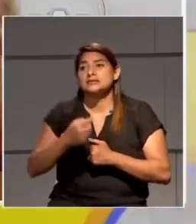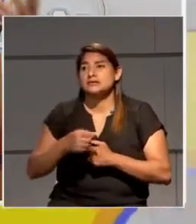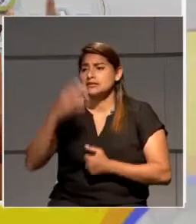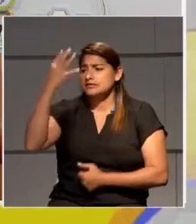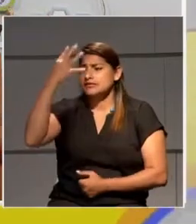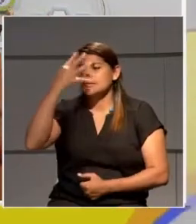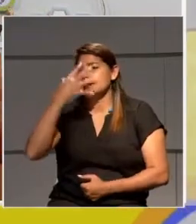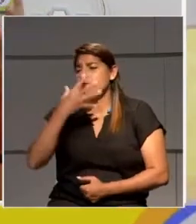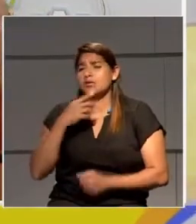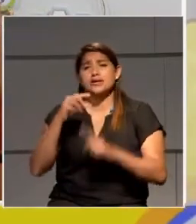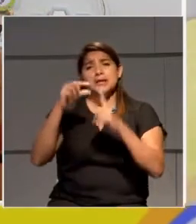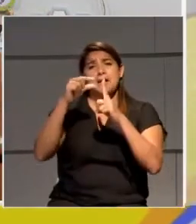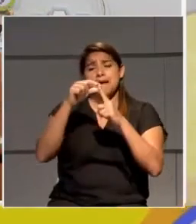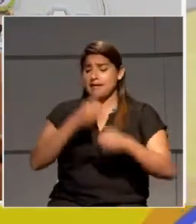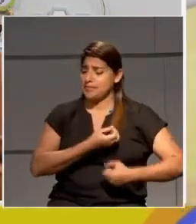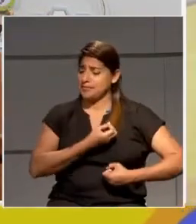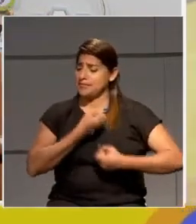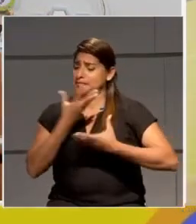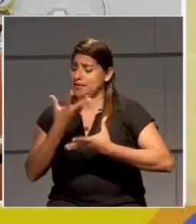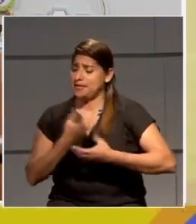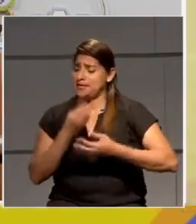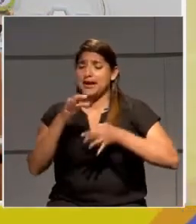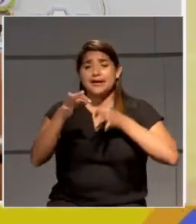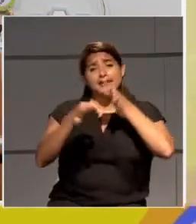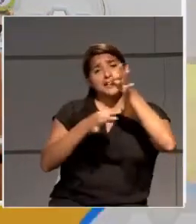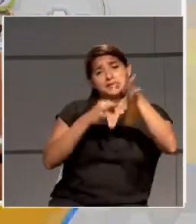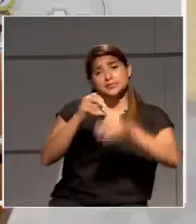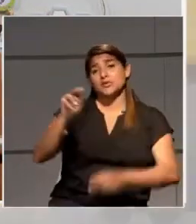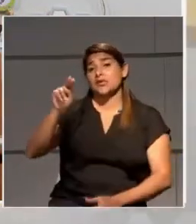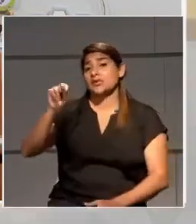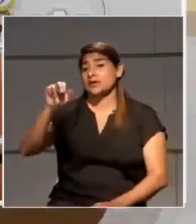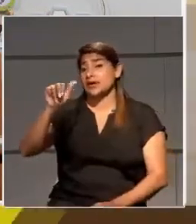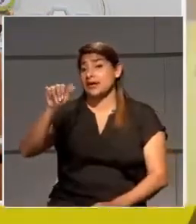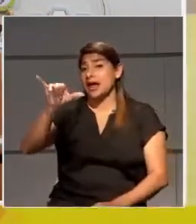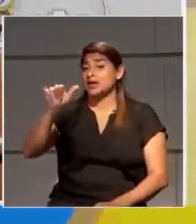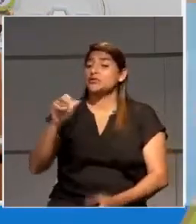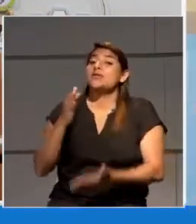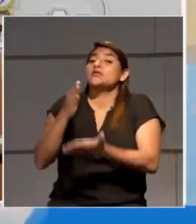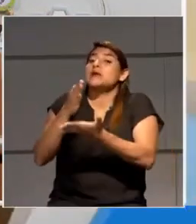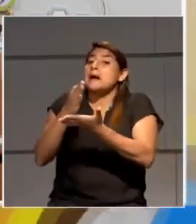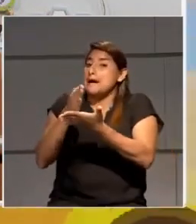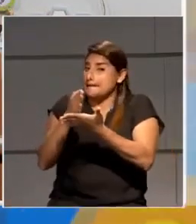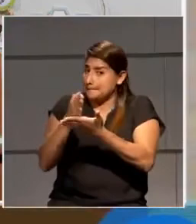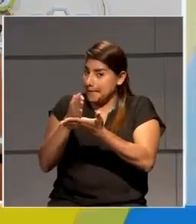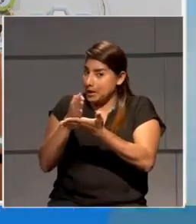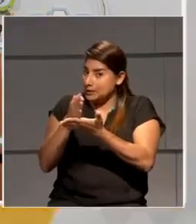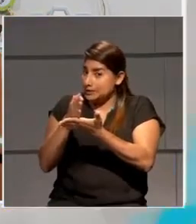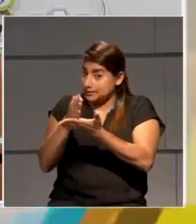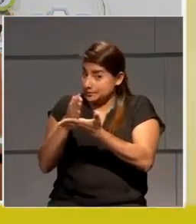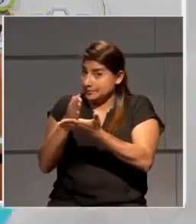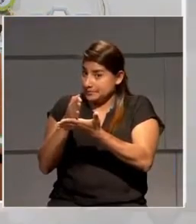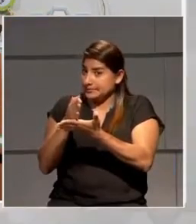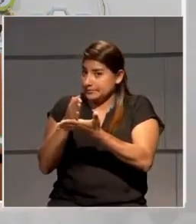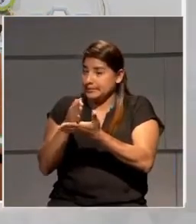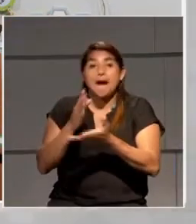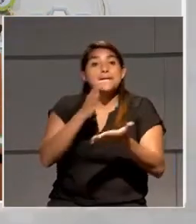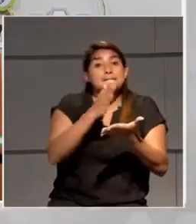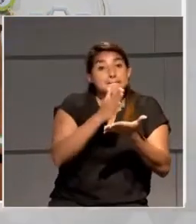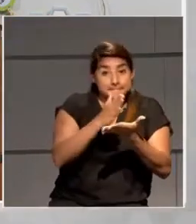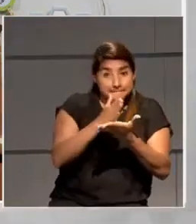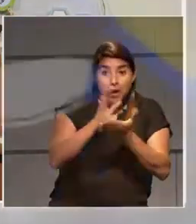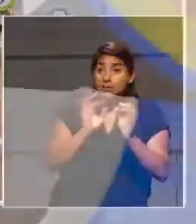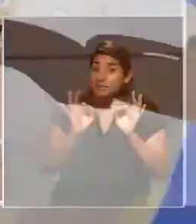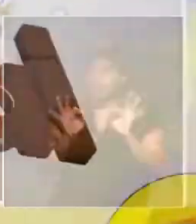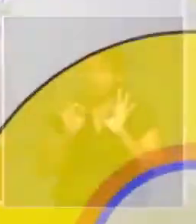Y bueno, con esas palabras tan lindas que dijo Nayu, tenemos que hacer una pausa. ¡Pausa! Vamos a la